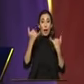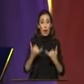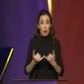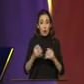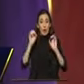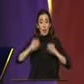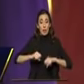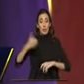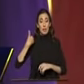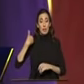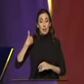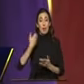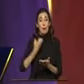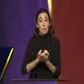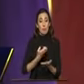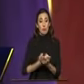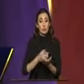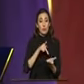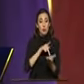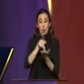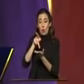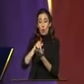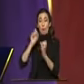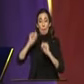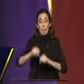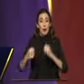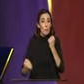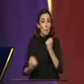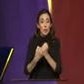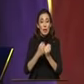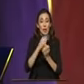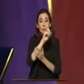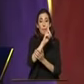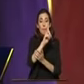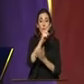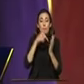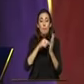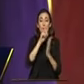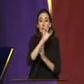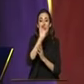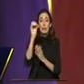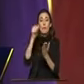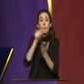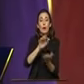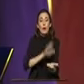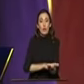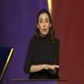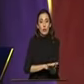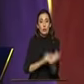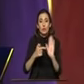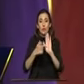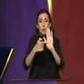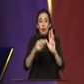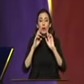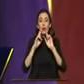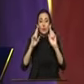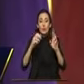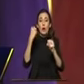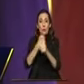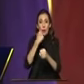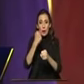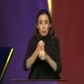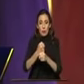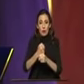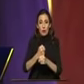financiar 1.100 proyectos de desarrollo. La prioridad son aquellos que nos ayuden a generar trabajo, a generar empleo y